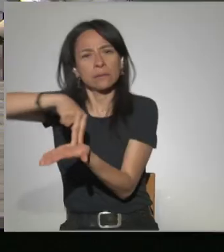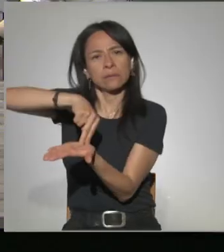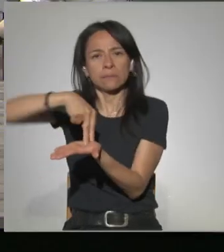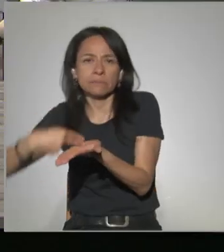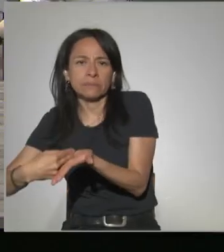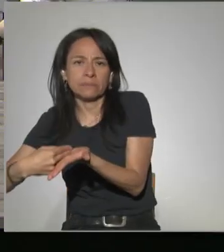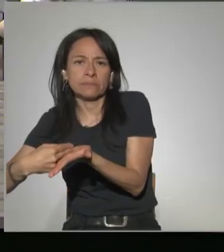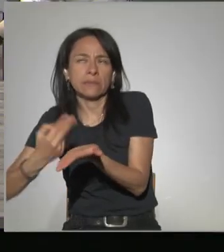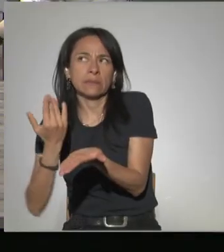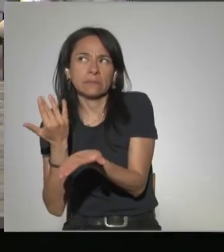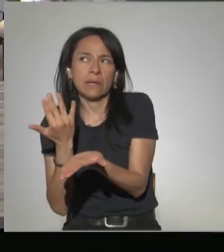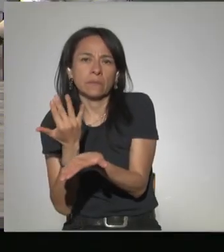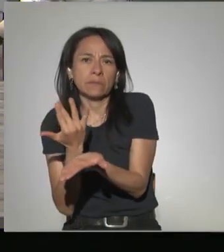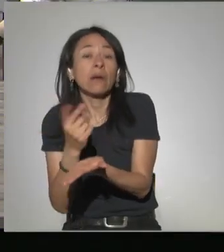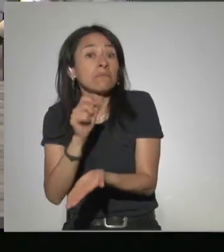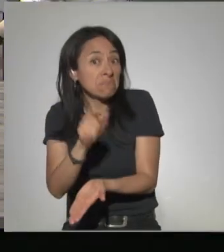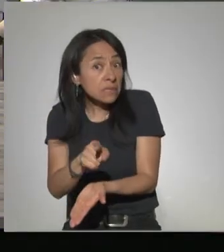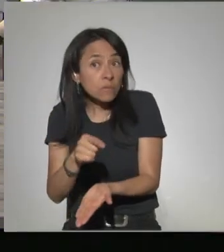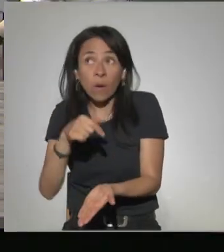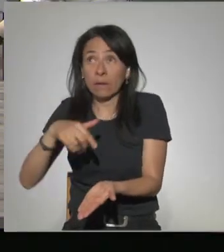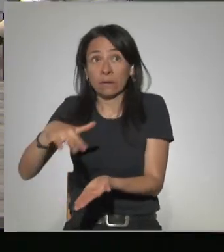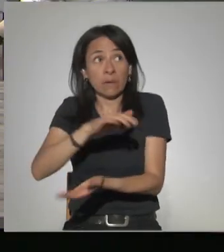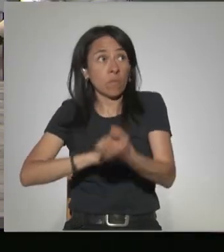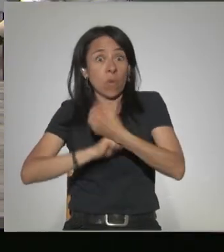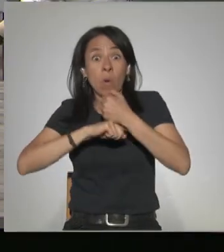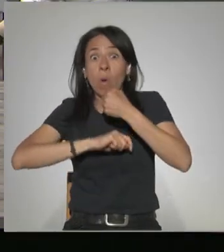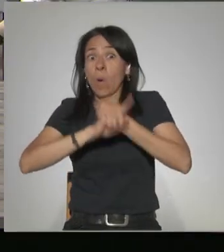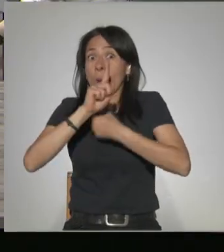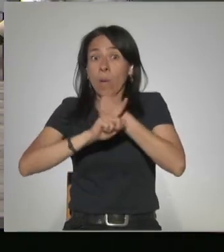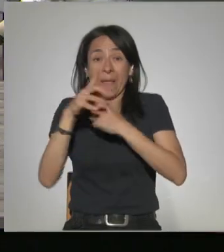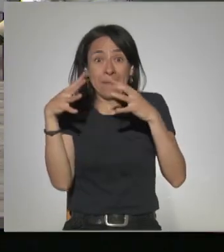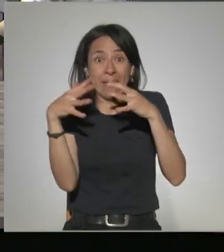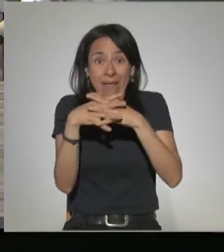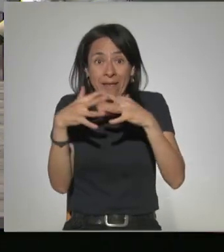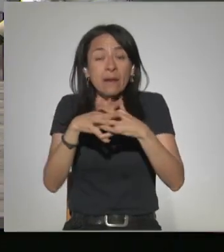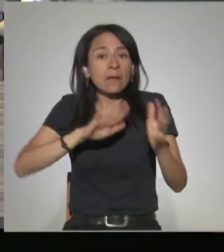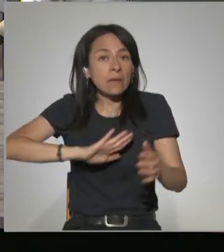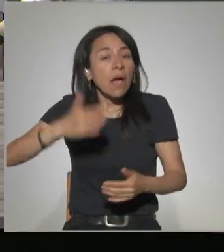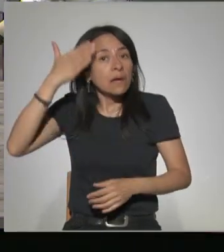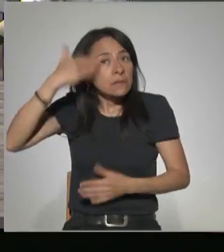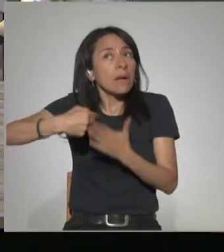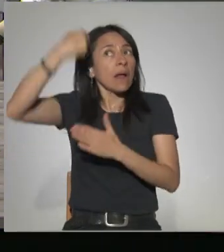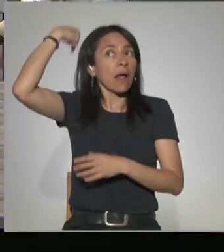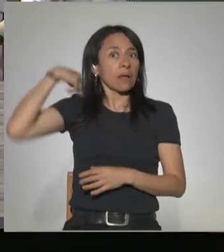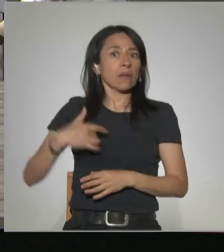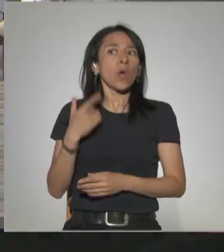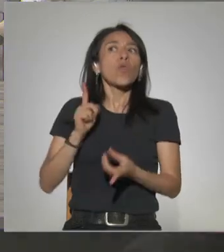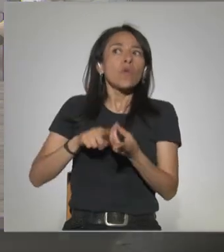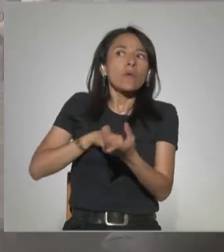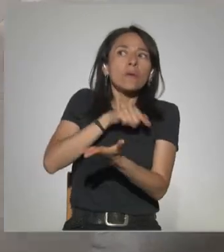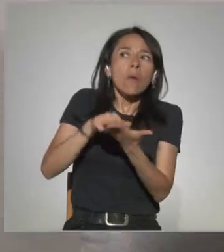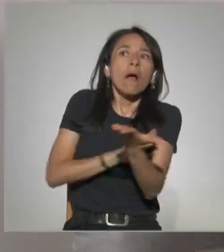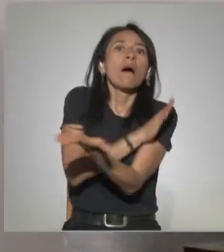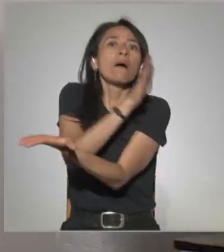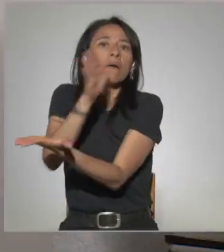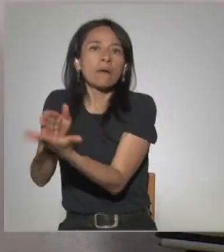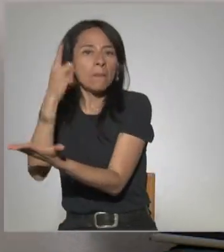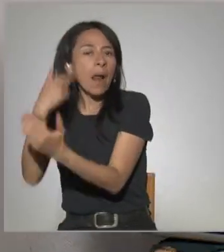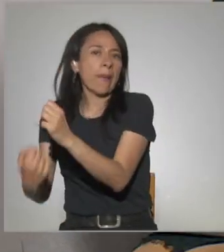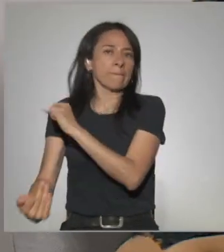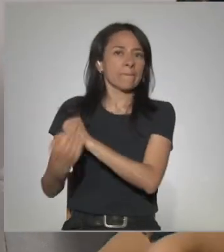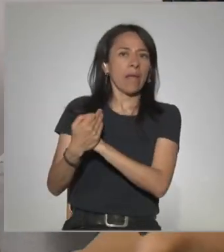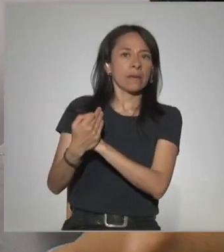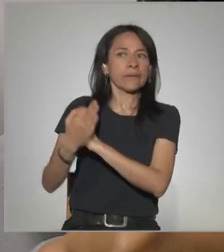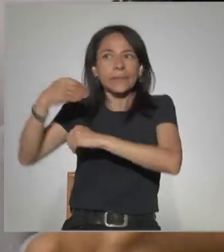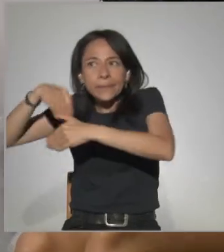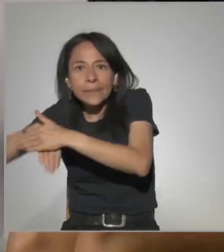saber dónde está tu refugio, ¿no? Todos necesitamos un refugio, incluso en caso de guerra, ¿no? obviamente voy a estar